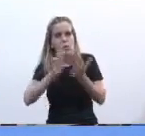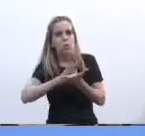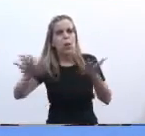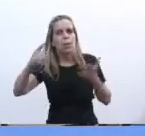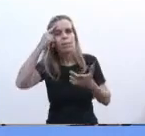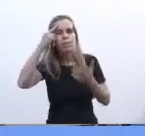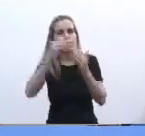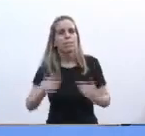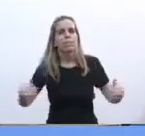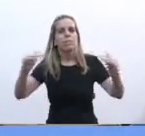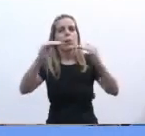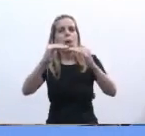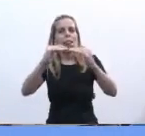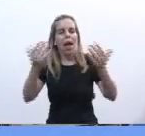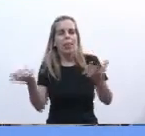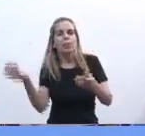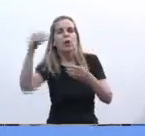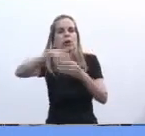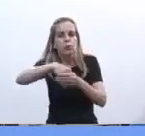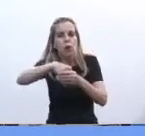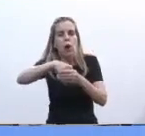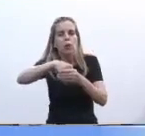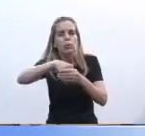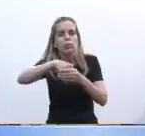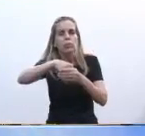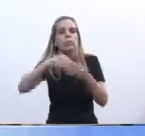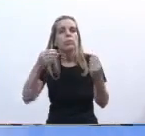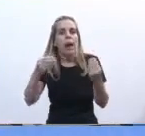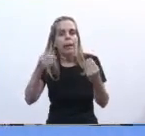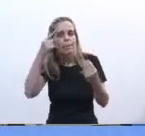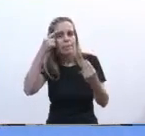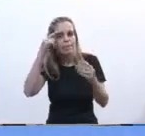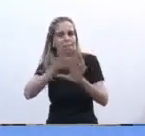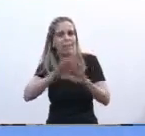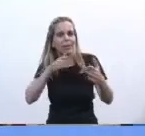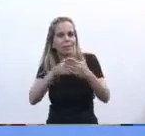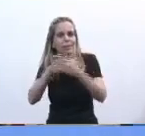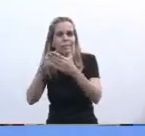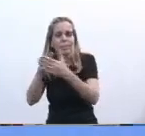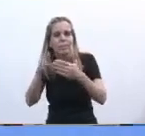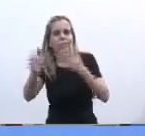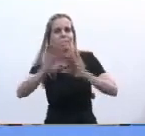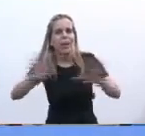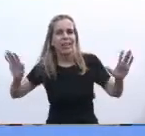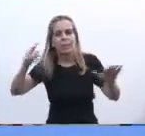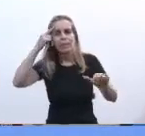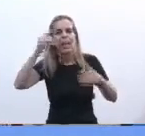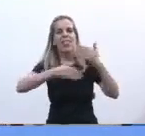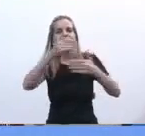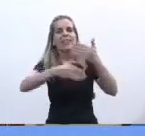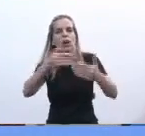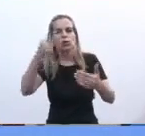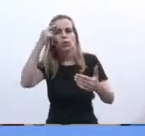igualdad por la inclusión para romper el atraso por el progreso por el